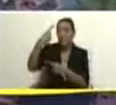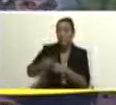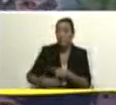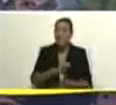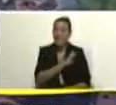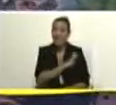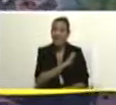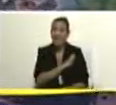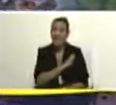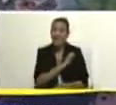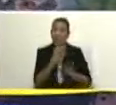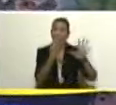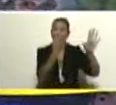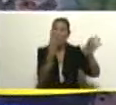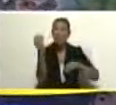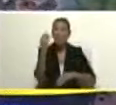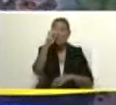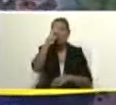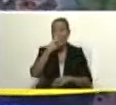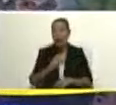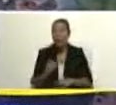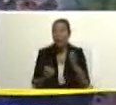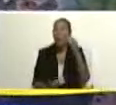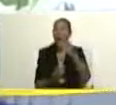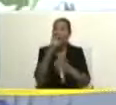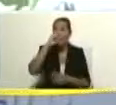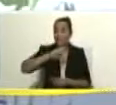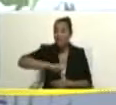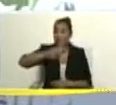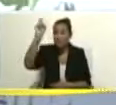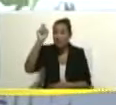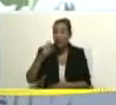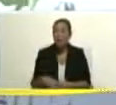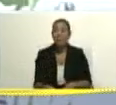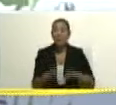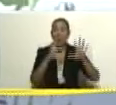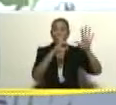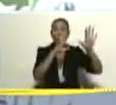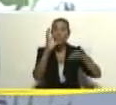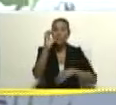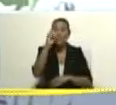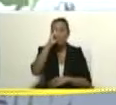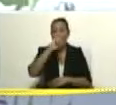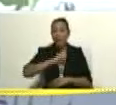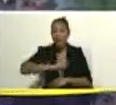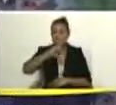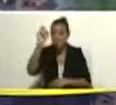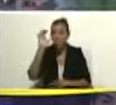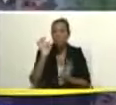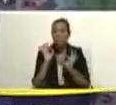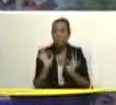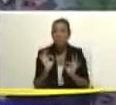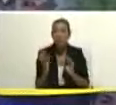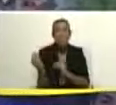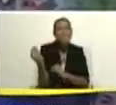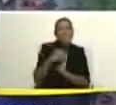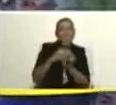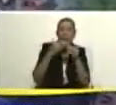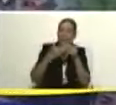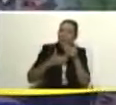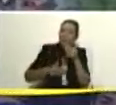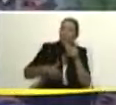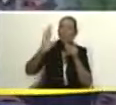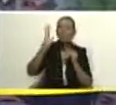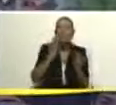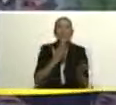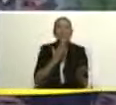enero, cumple 80 de aniversario. 80 años, aquí vamos a estar. Años de aniversario. Gracias a usted puede cumplir 80 años y mucho más.